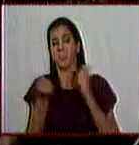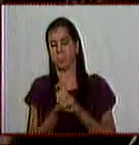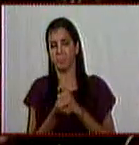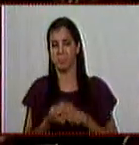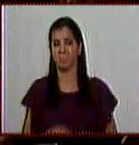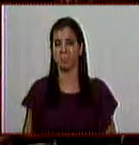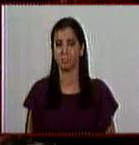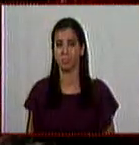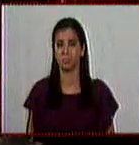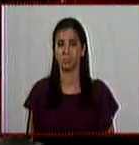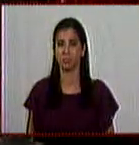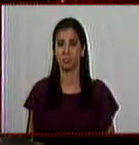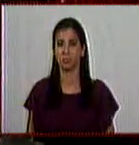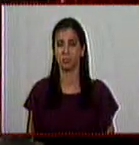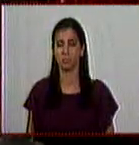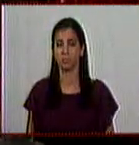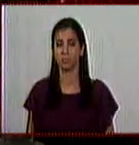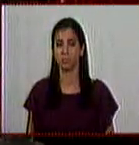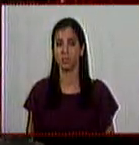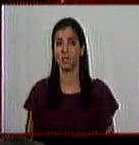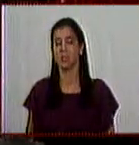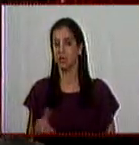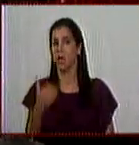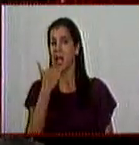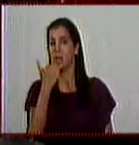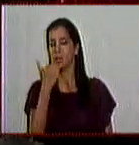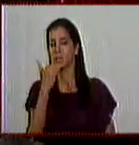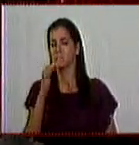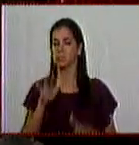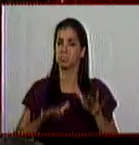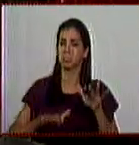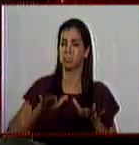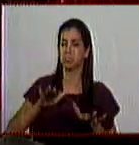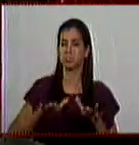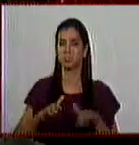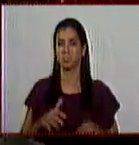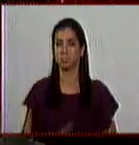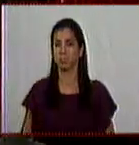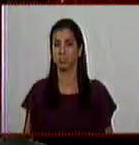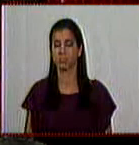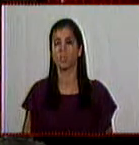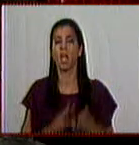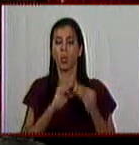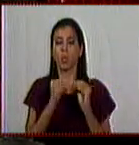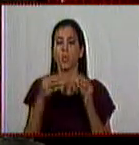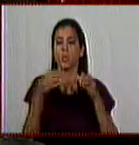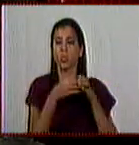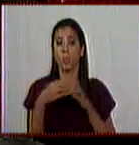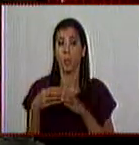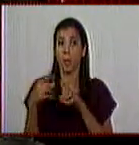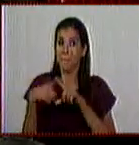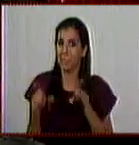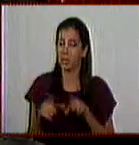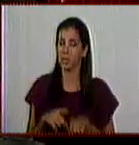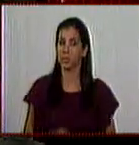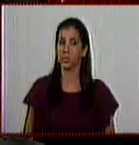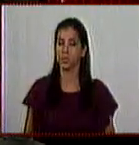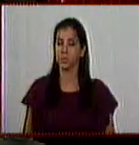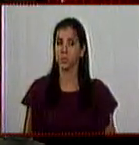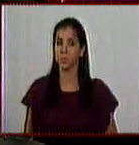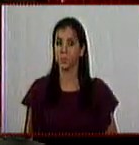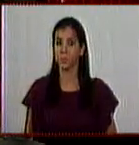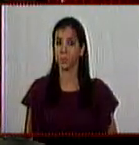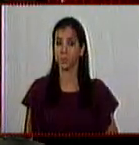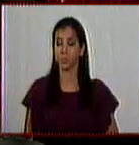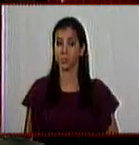reconvertir y transformarla en un elemento de estabilización y de reacomodo de las élites pero cuando el bloque